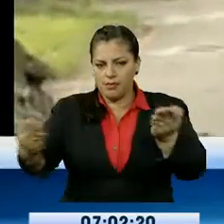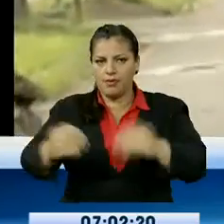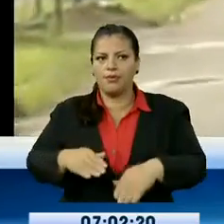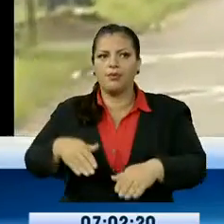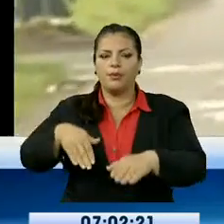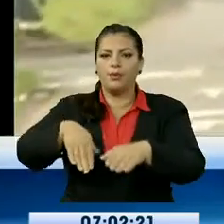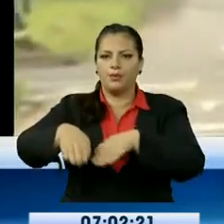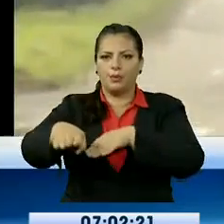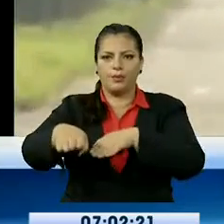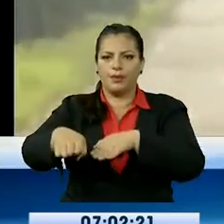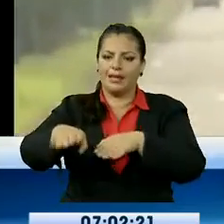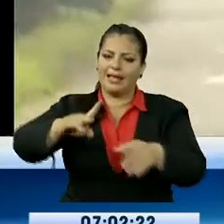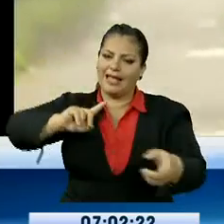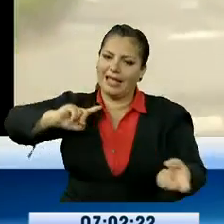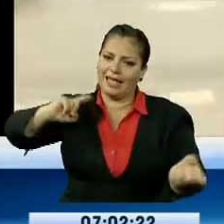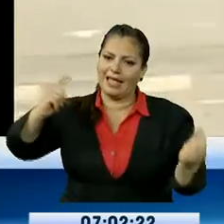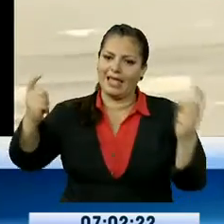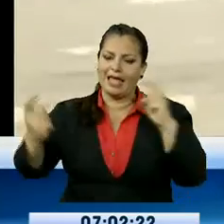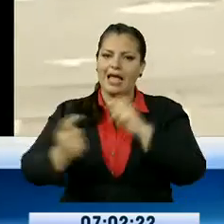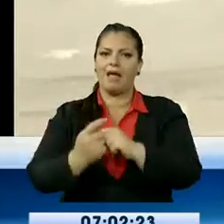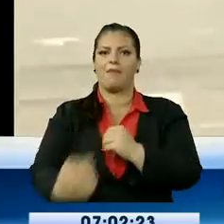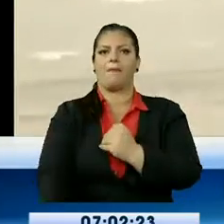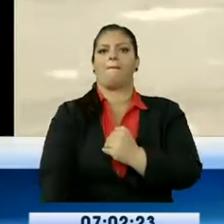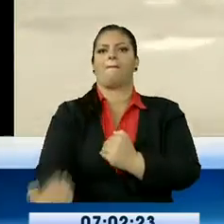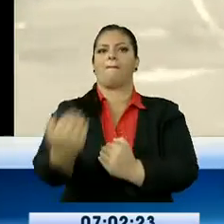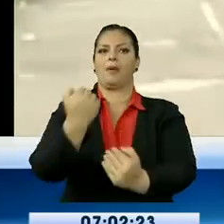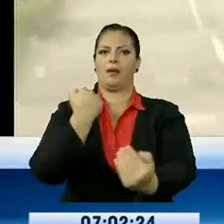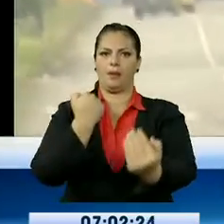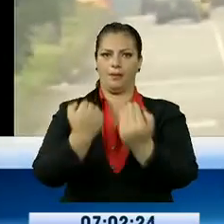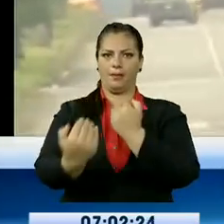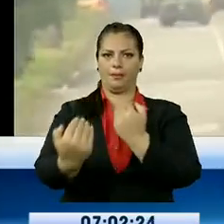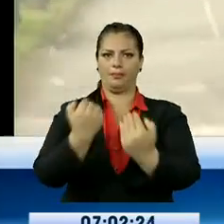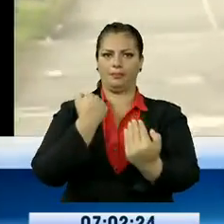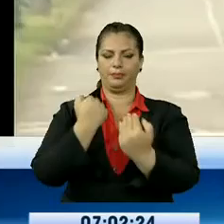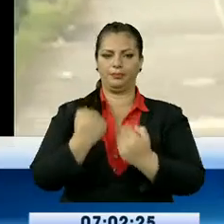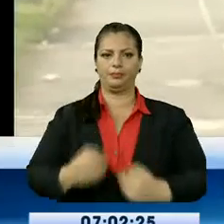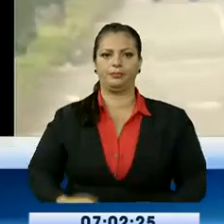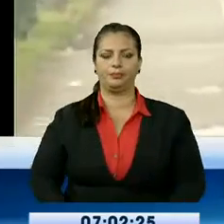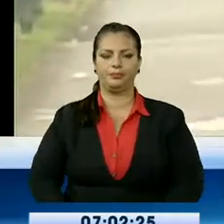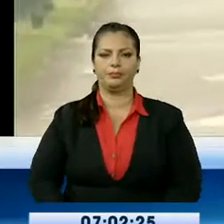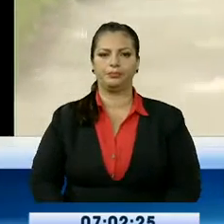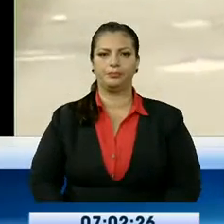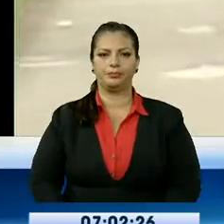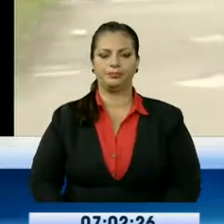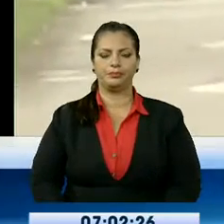un desvío que redireccionará el tránsito para ingresar al sentido